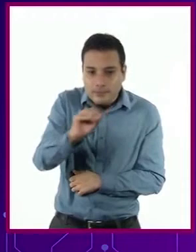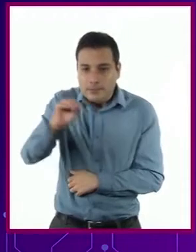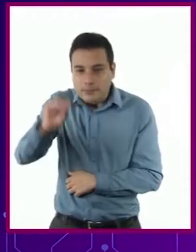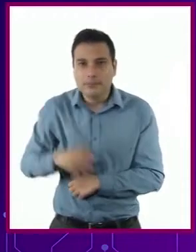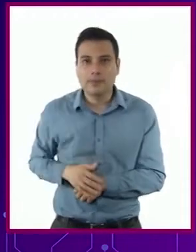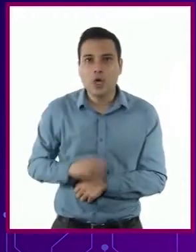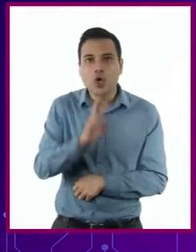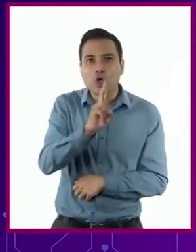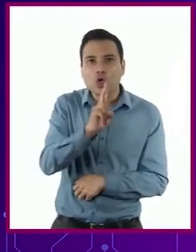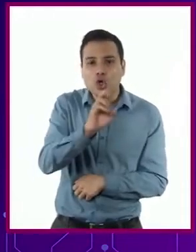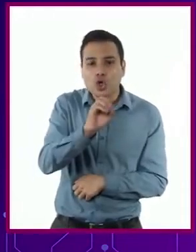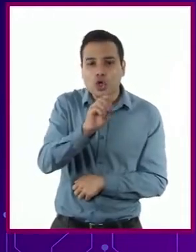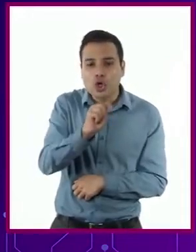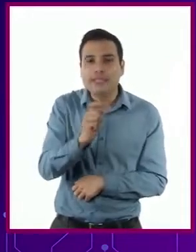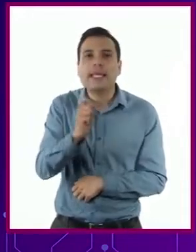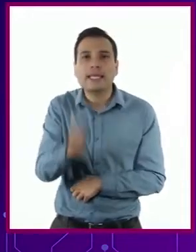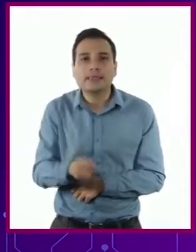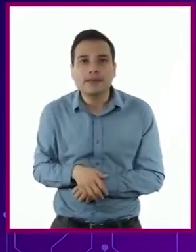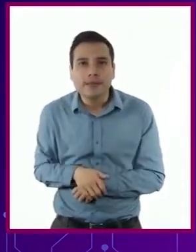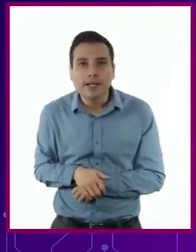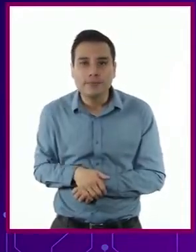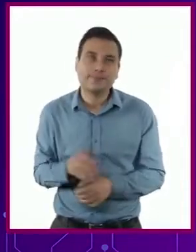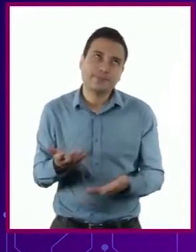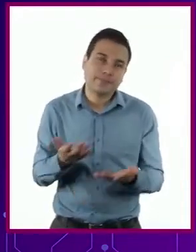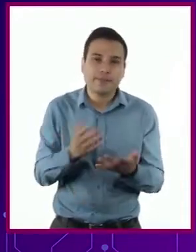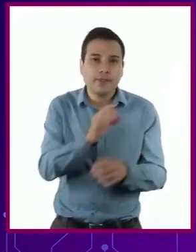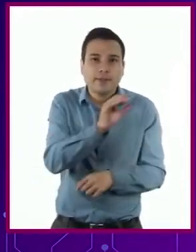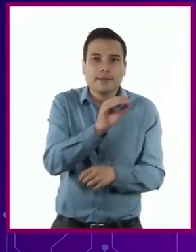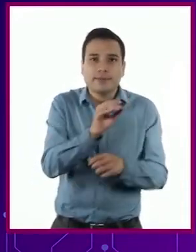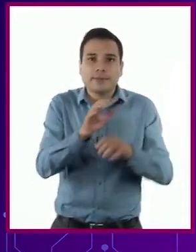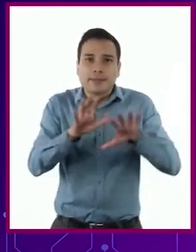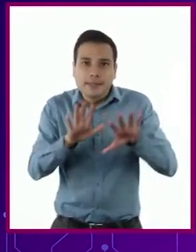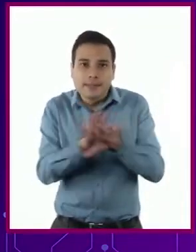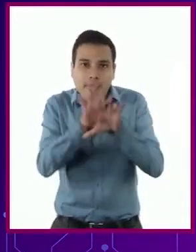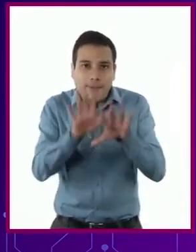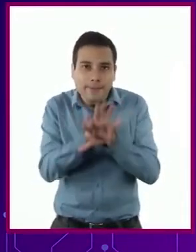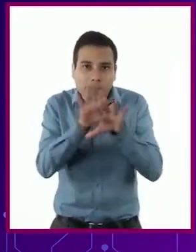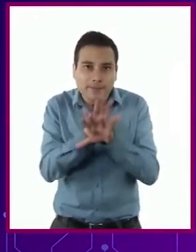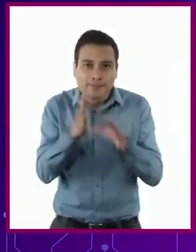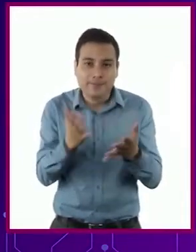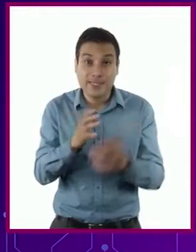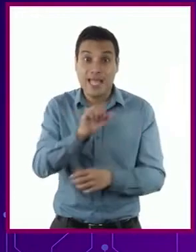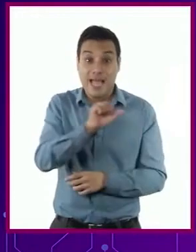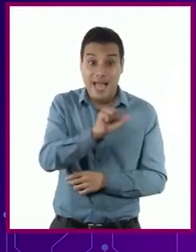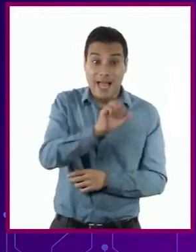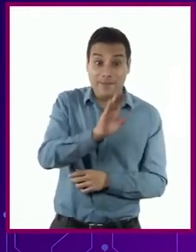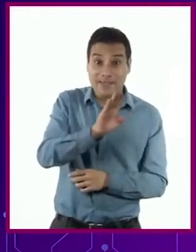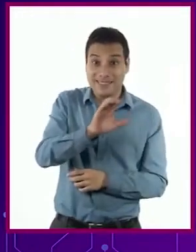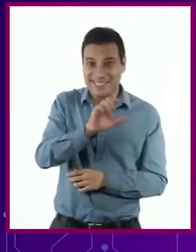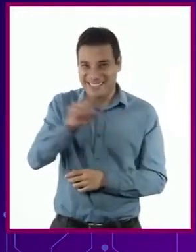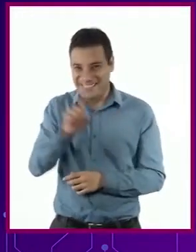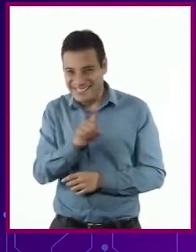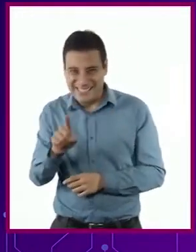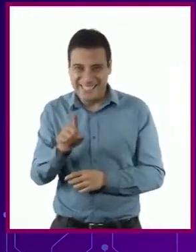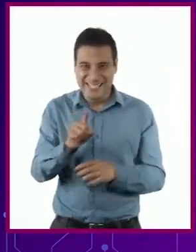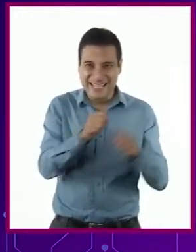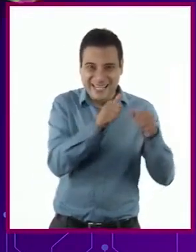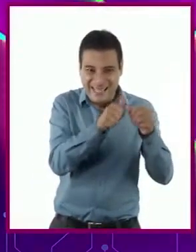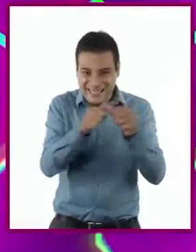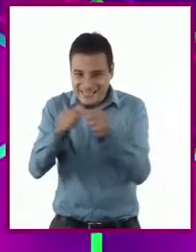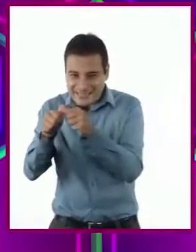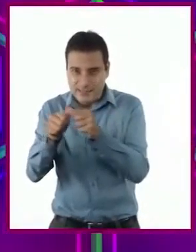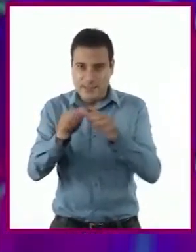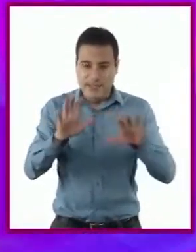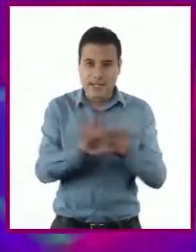significa rotar. O dicho de otro modo, las letras del abecedario se intercambian de posiciones. Veamos